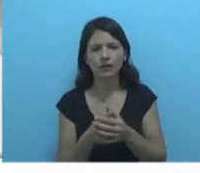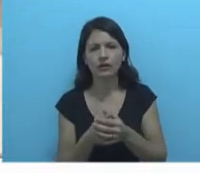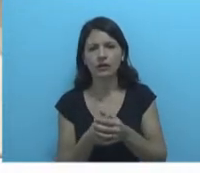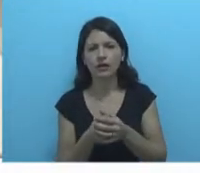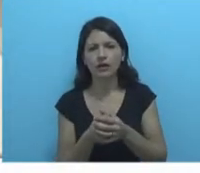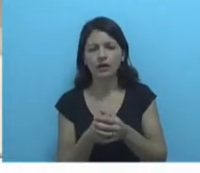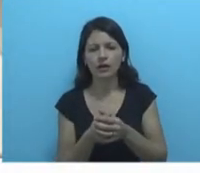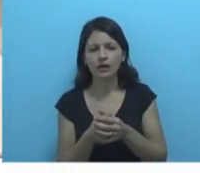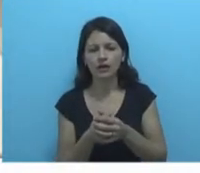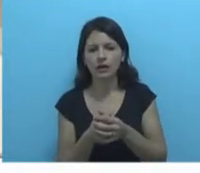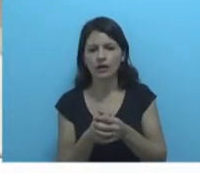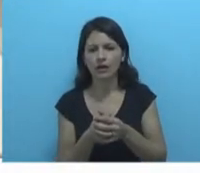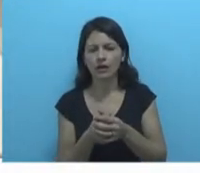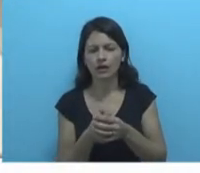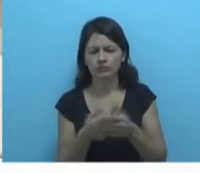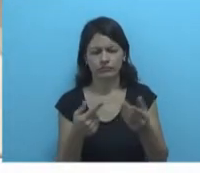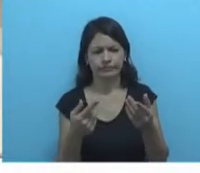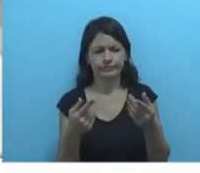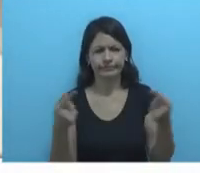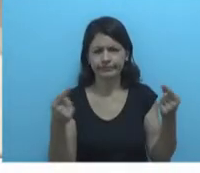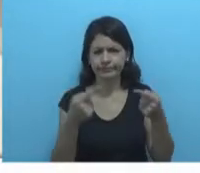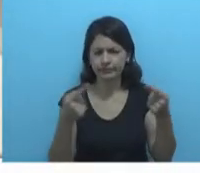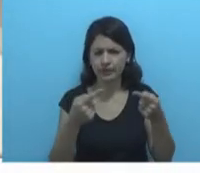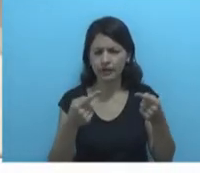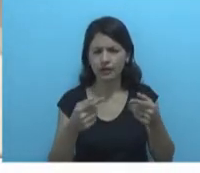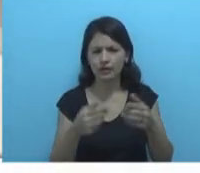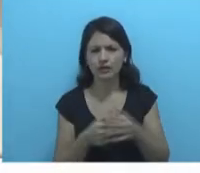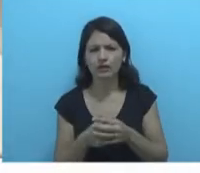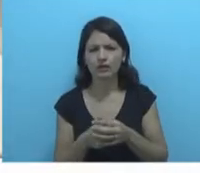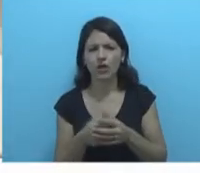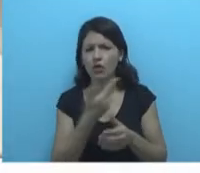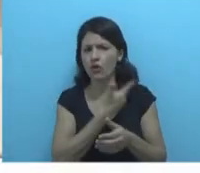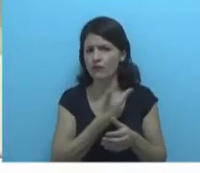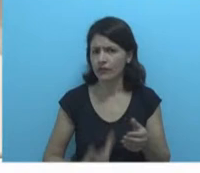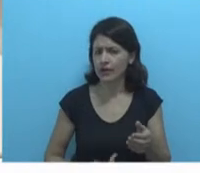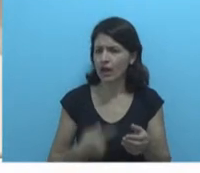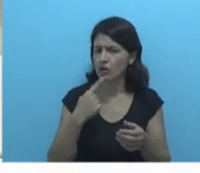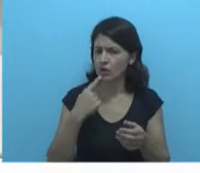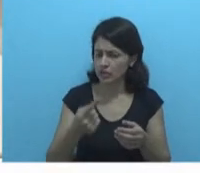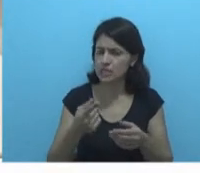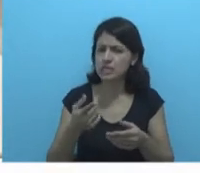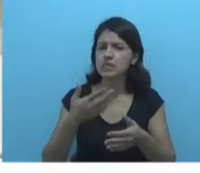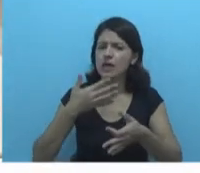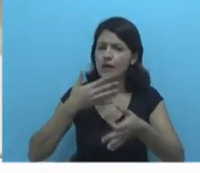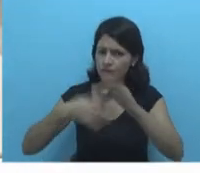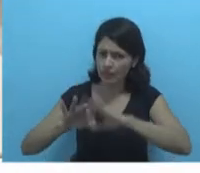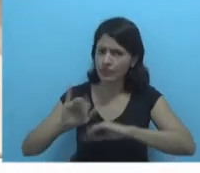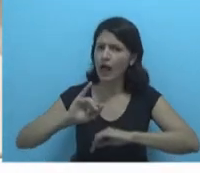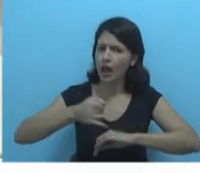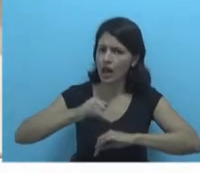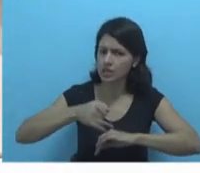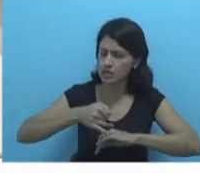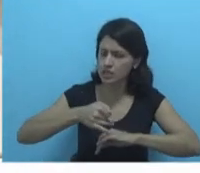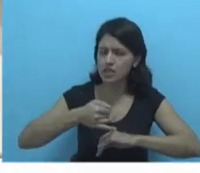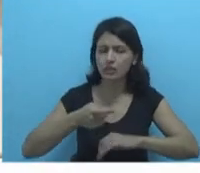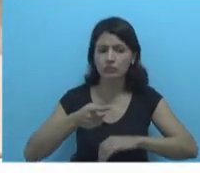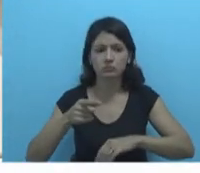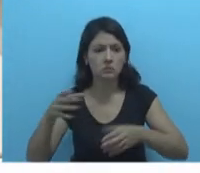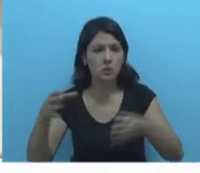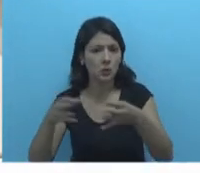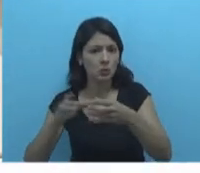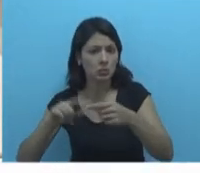claridad que para bajar los precios de la carne hay que ampliar el stock, hay que ampliar la producción, pero no cerrar